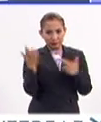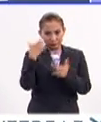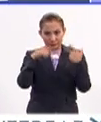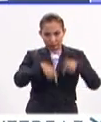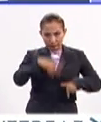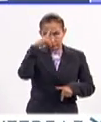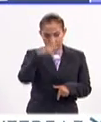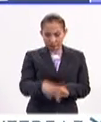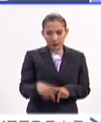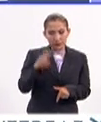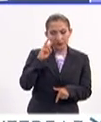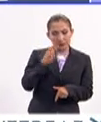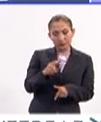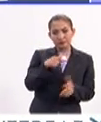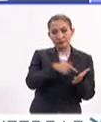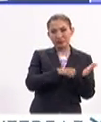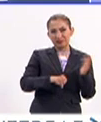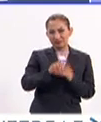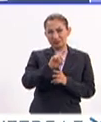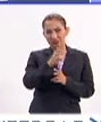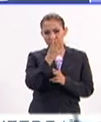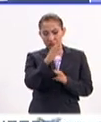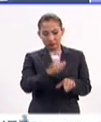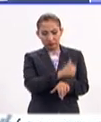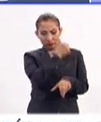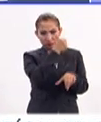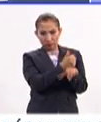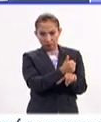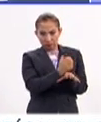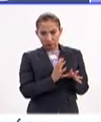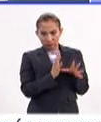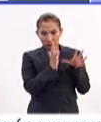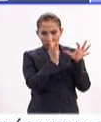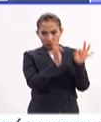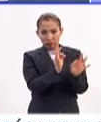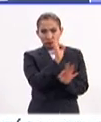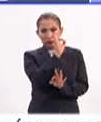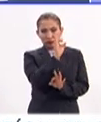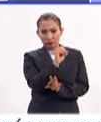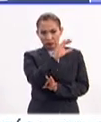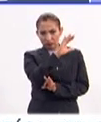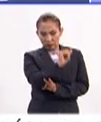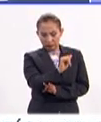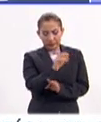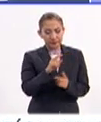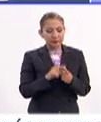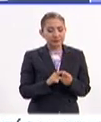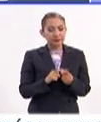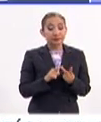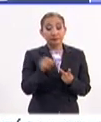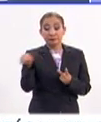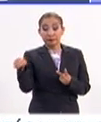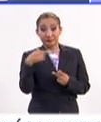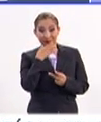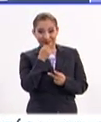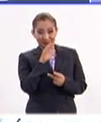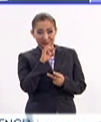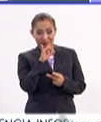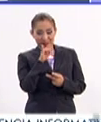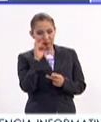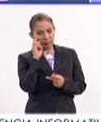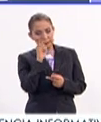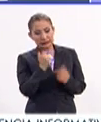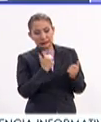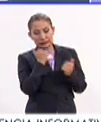cuando regresa a México en 1934 se funda pues el Fondo de Cultura Económica, y él va a ser el que